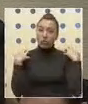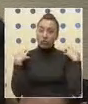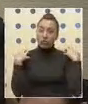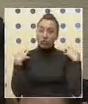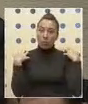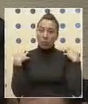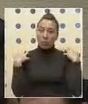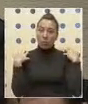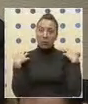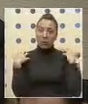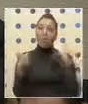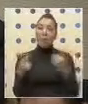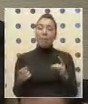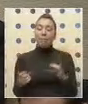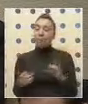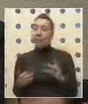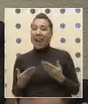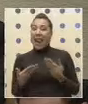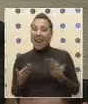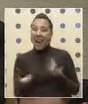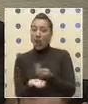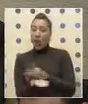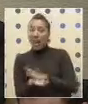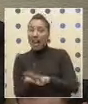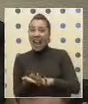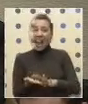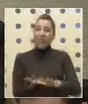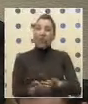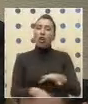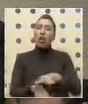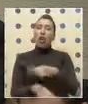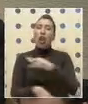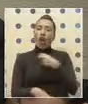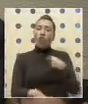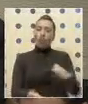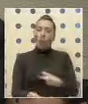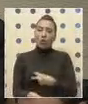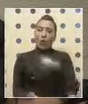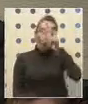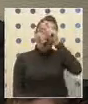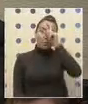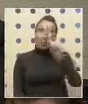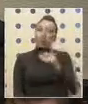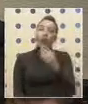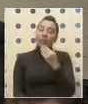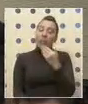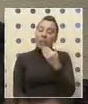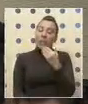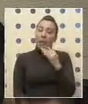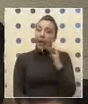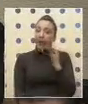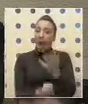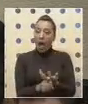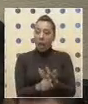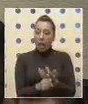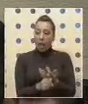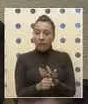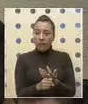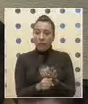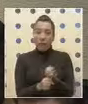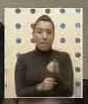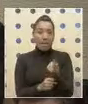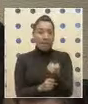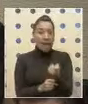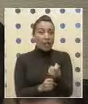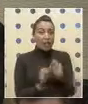no solamente para entregarlo gratuitamente en un consultorio, en un hospital, sino para también tener a un precio